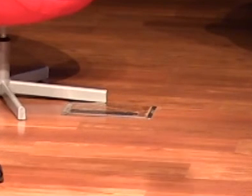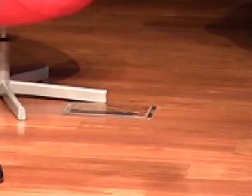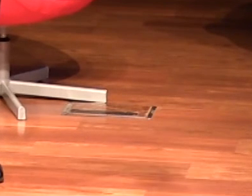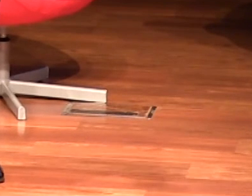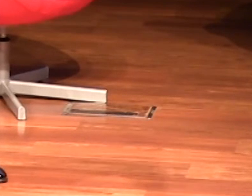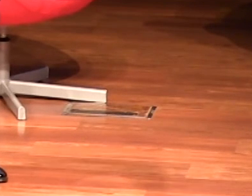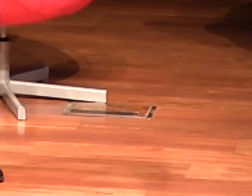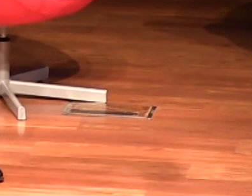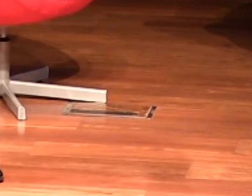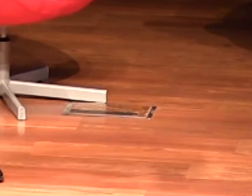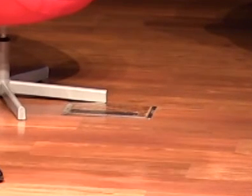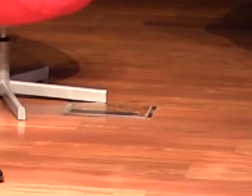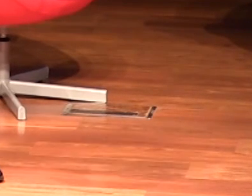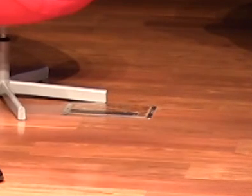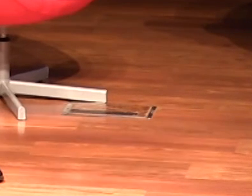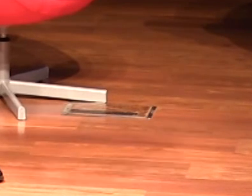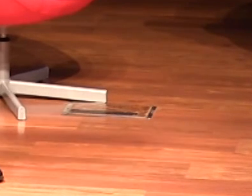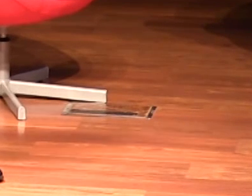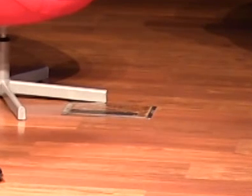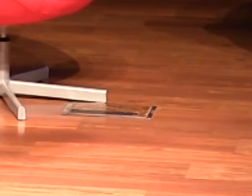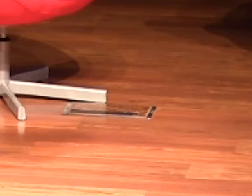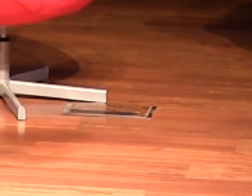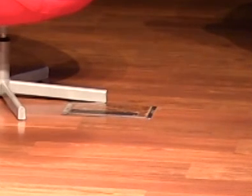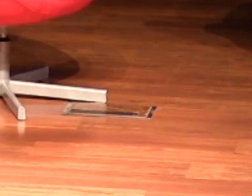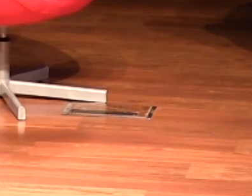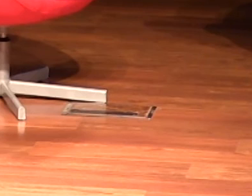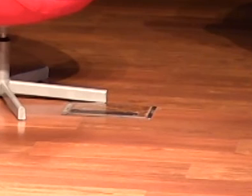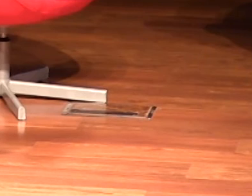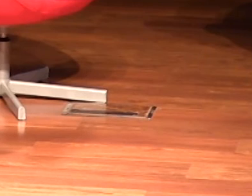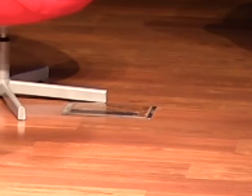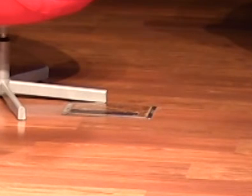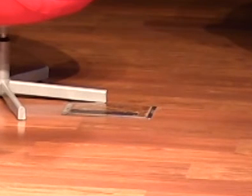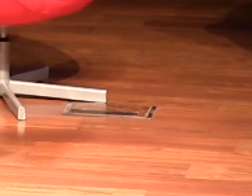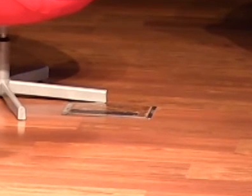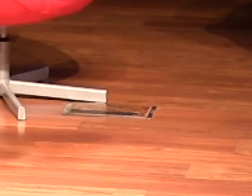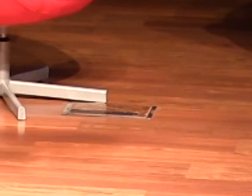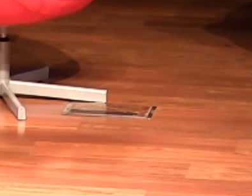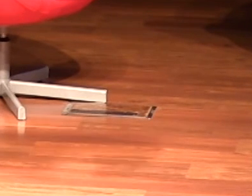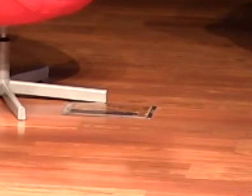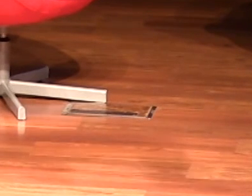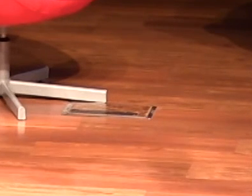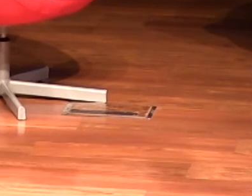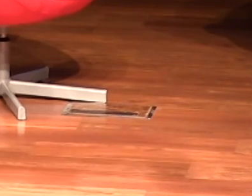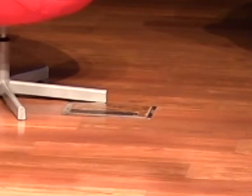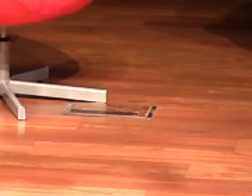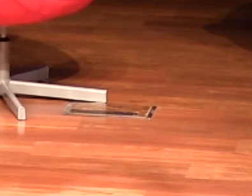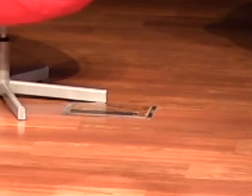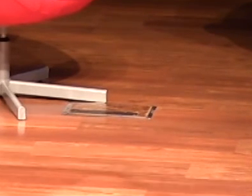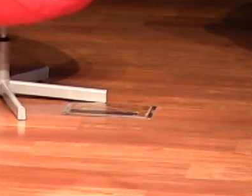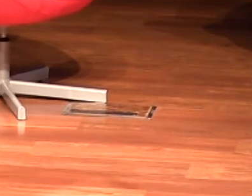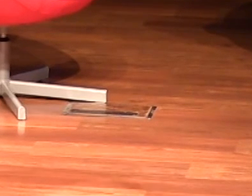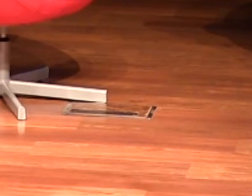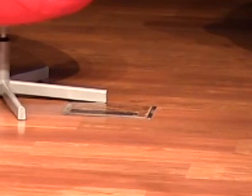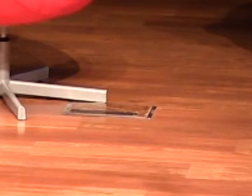imprescindibles. Entonces, mi propuesta es no estar de espalda a los cuestionarios, implementarlos en la práctica clínica y, sobre todo, ver parte